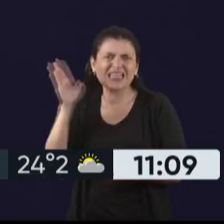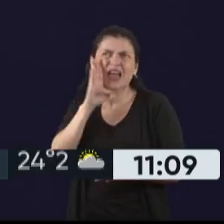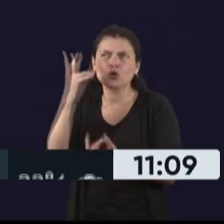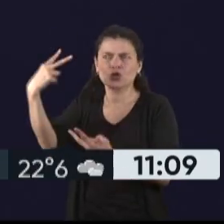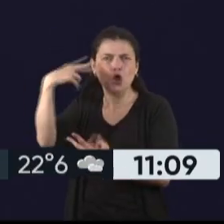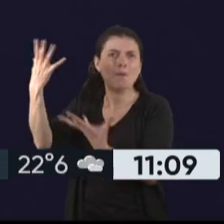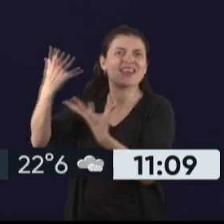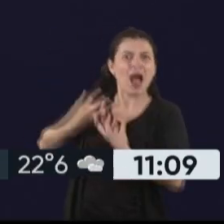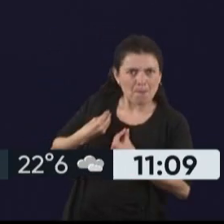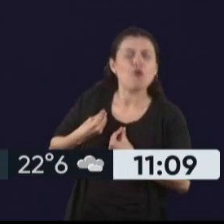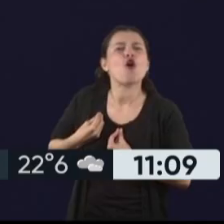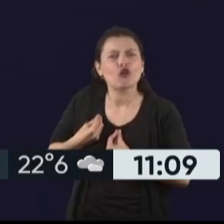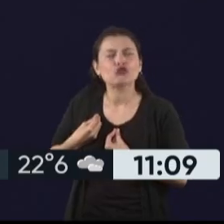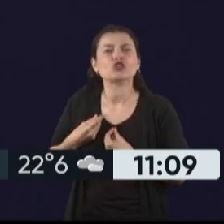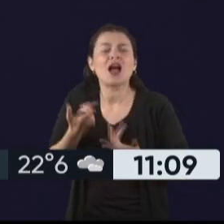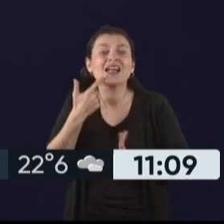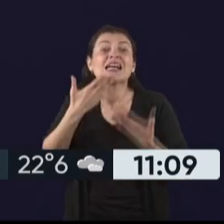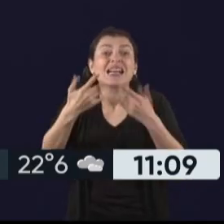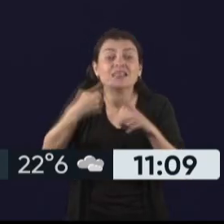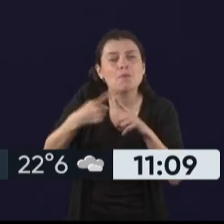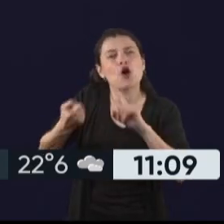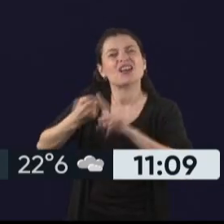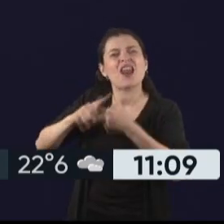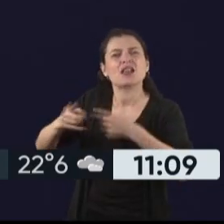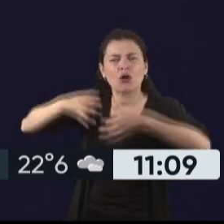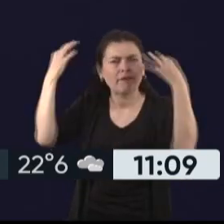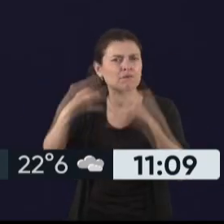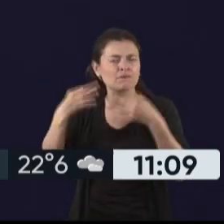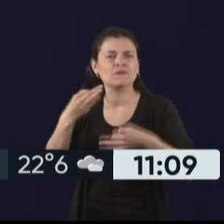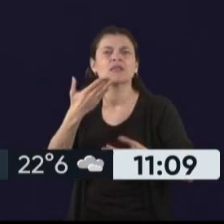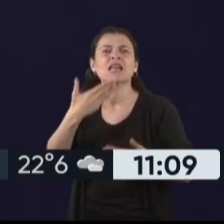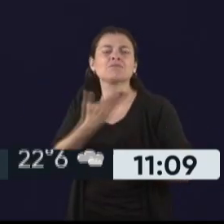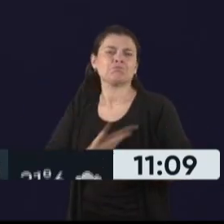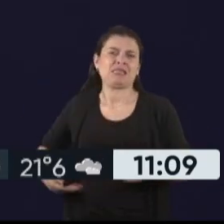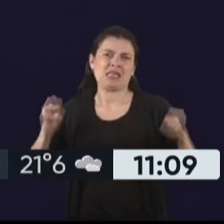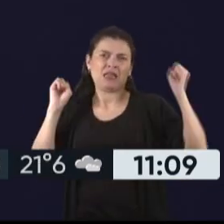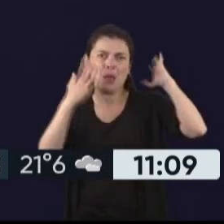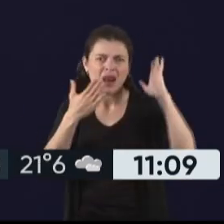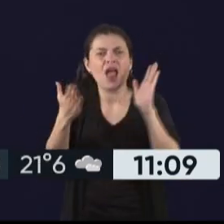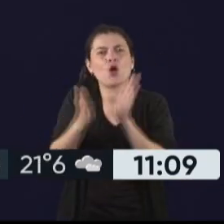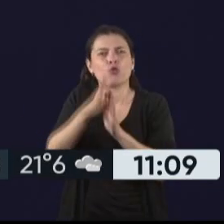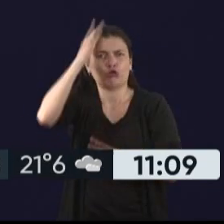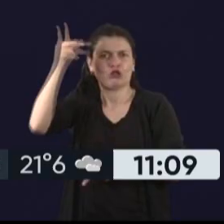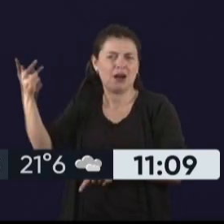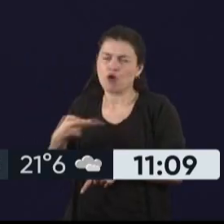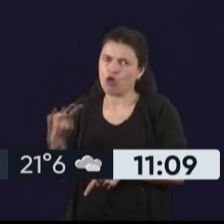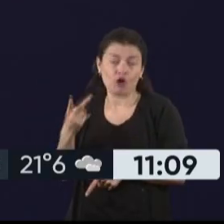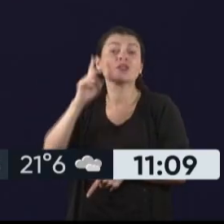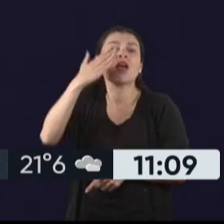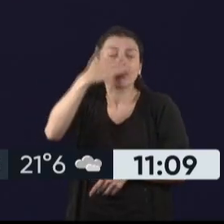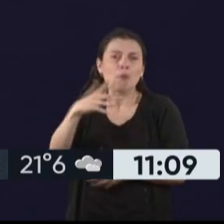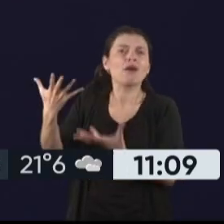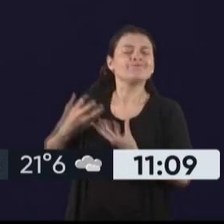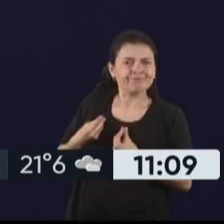vínculo estratégico alcanzado gracias a las buenas relaciones que lleva adelante el gobierno del presidente Milei. De igual modo, Israel marcó un